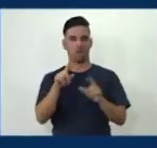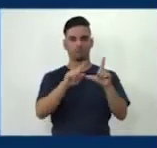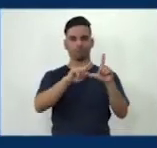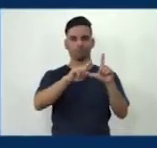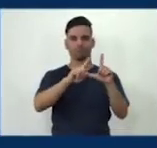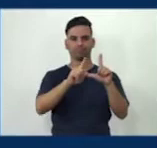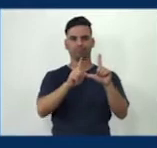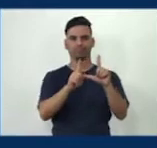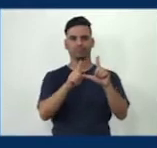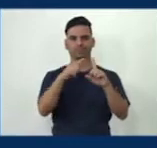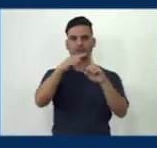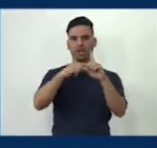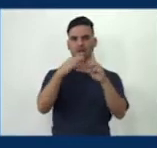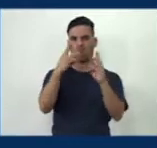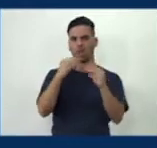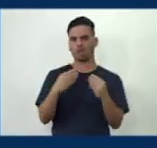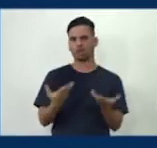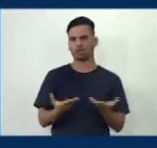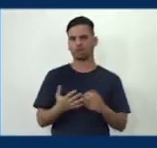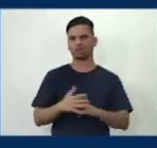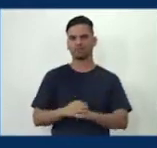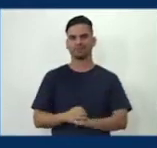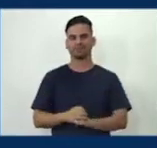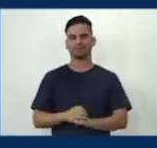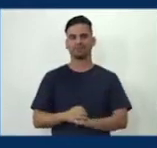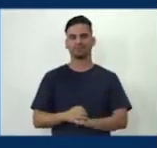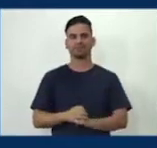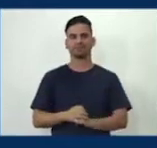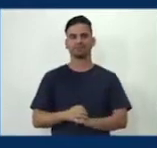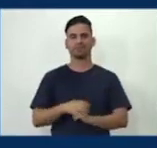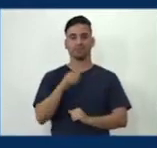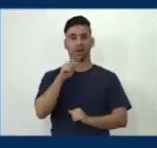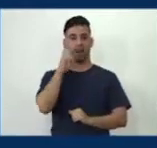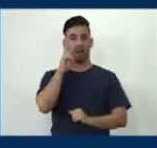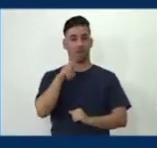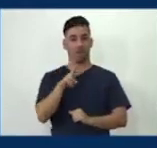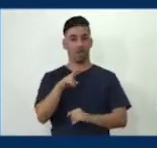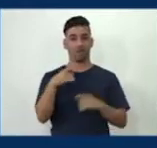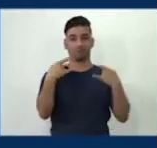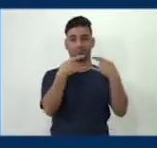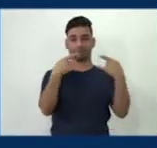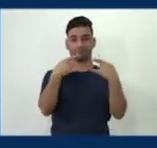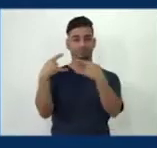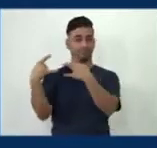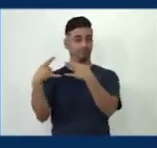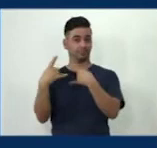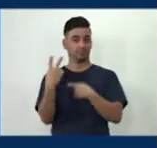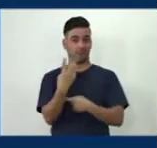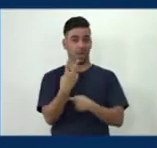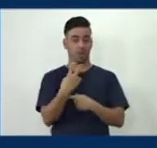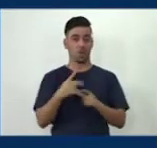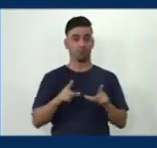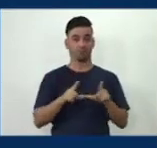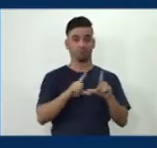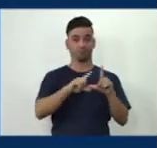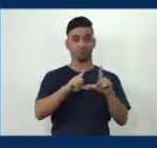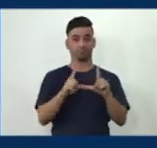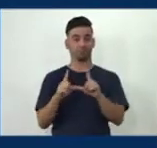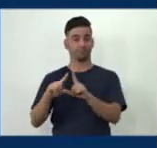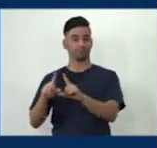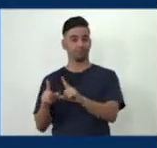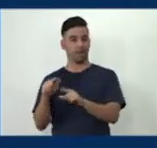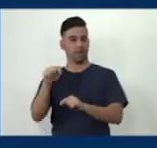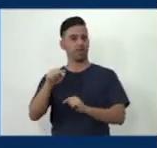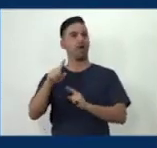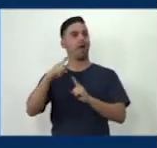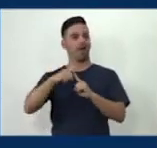su polaridad. En este caso estamos ubicando los dos imanes, estamos ubicando la aguja magnética y entonces les dejamos de tarea